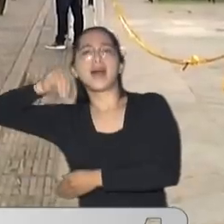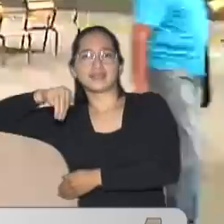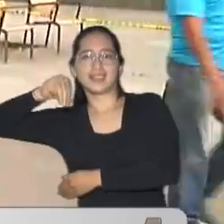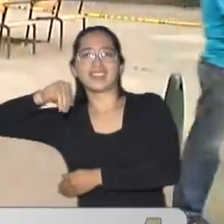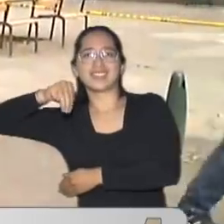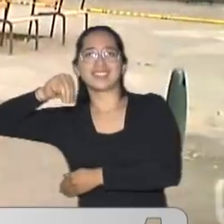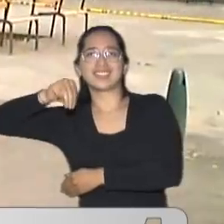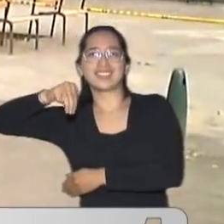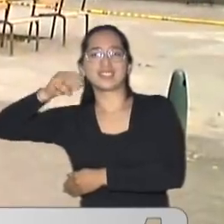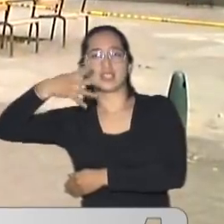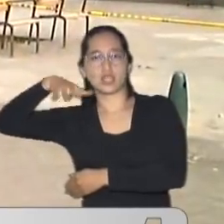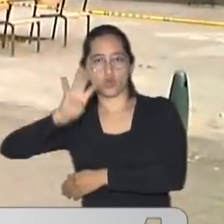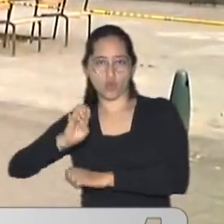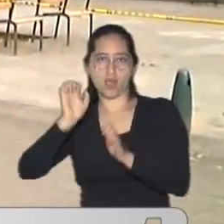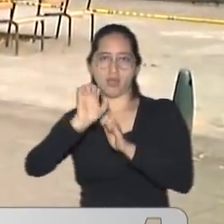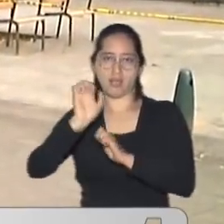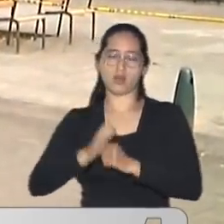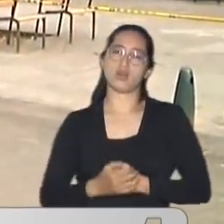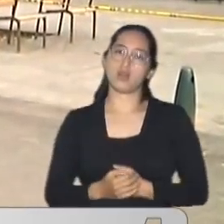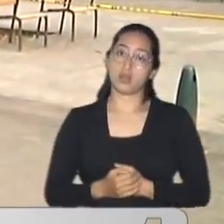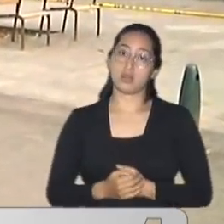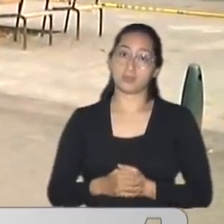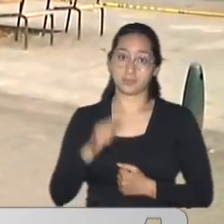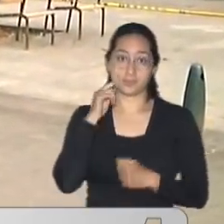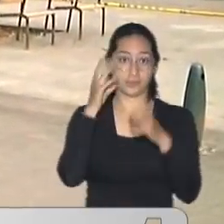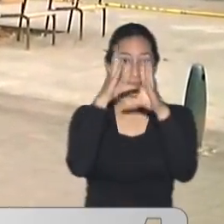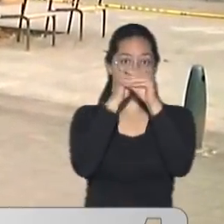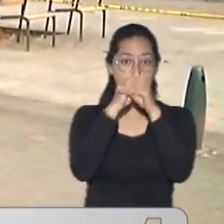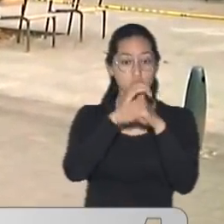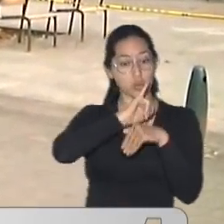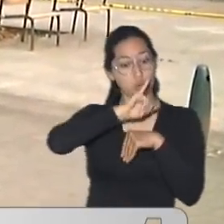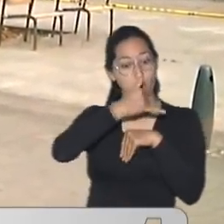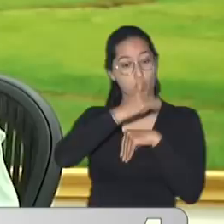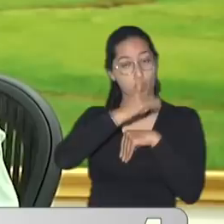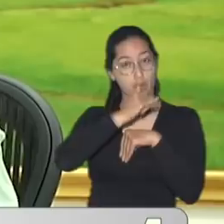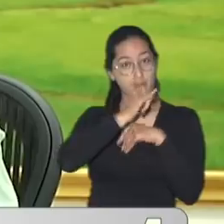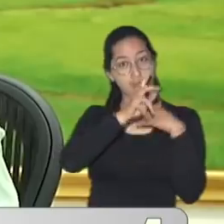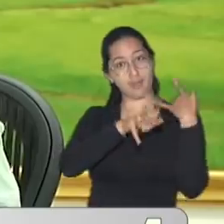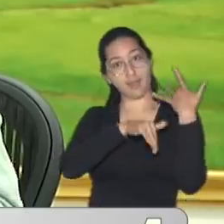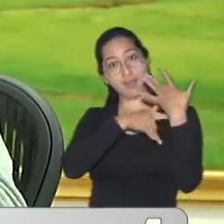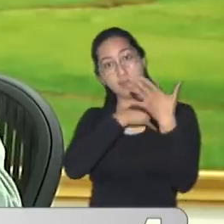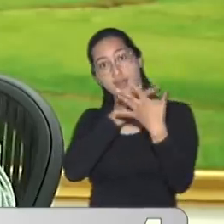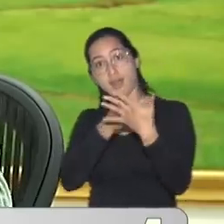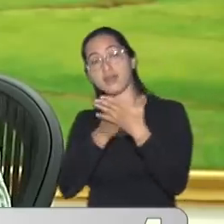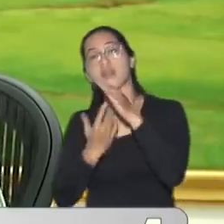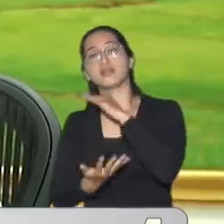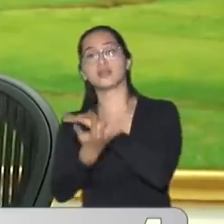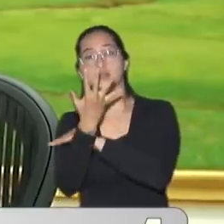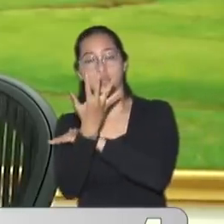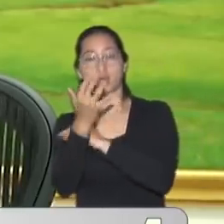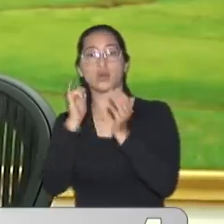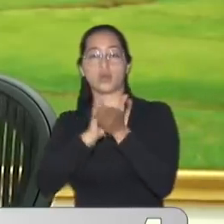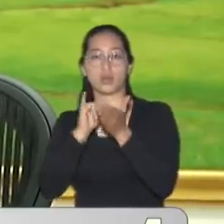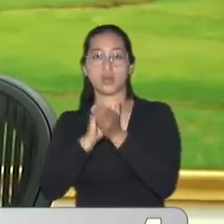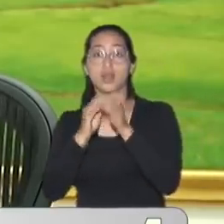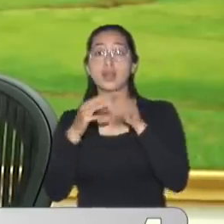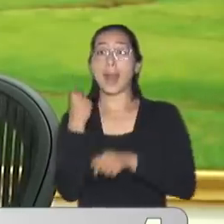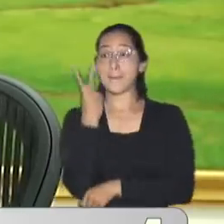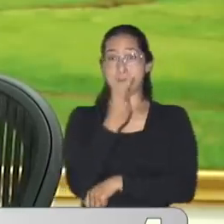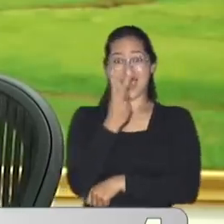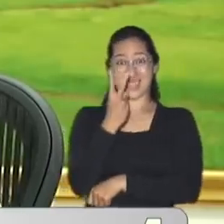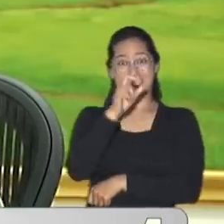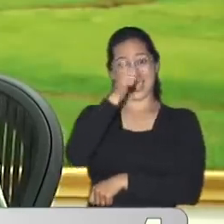10 de la noche del jueves a las 5 de la mañana del viernes. De las 10 de la noche del